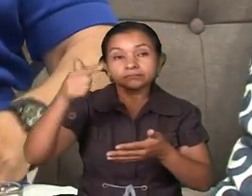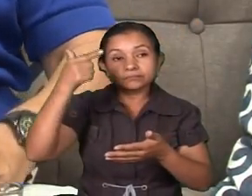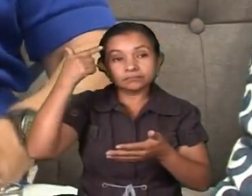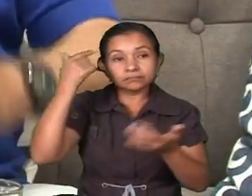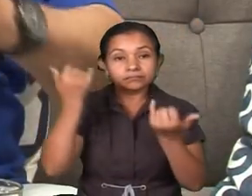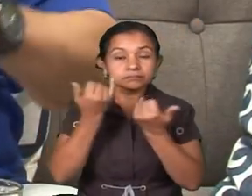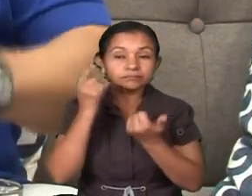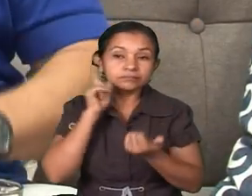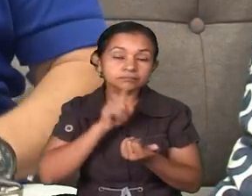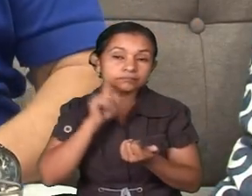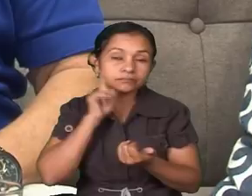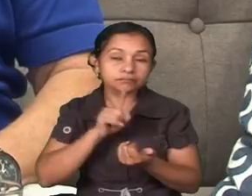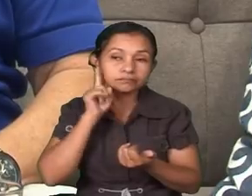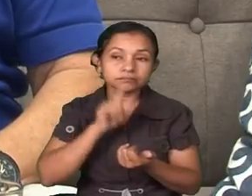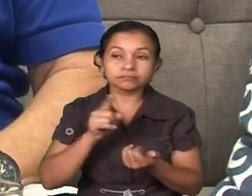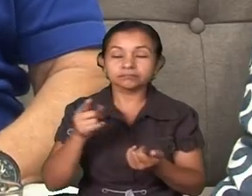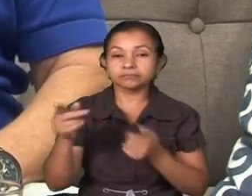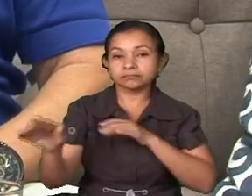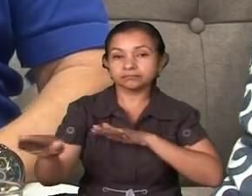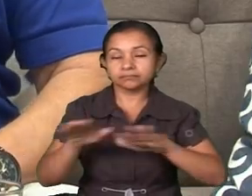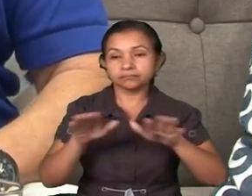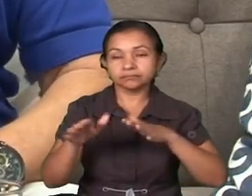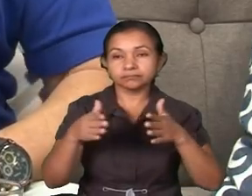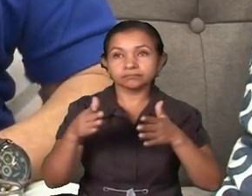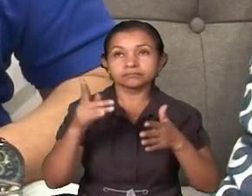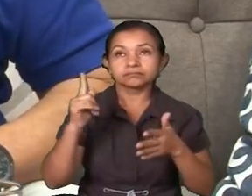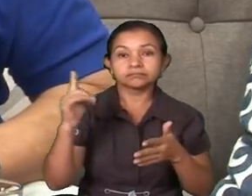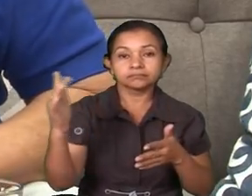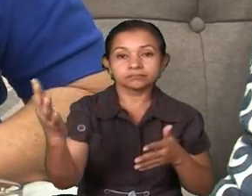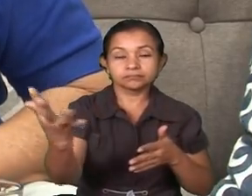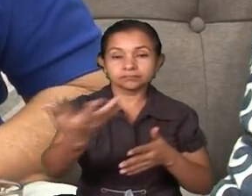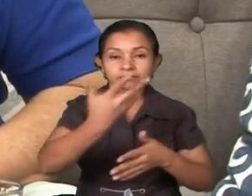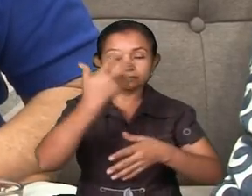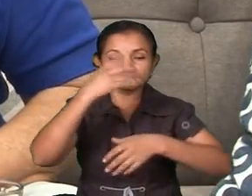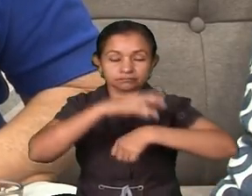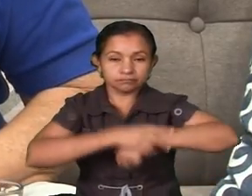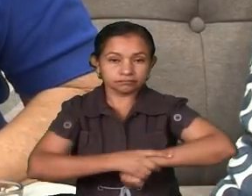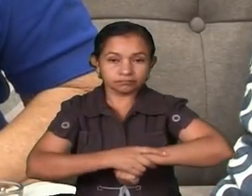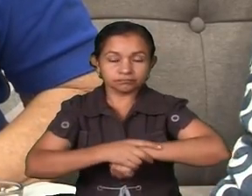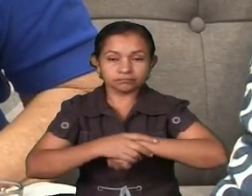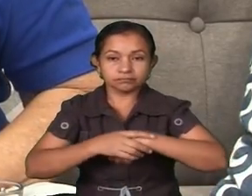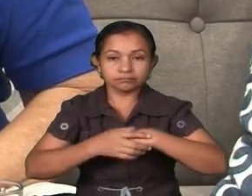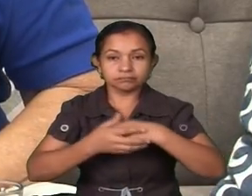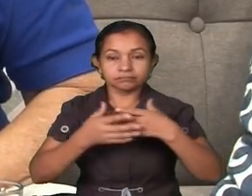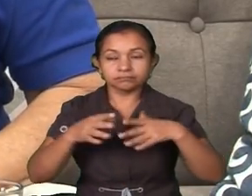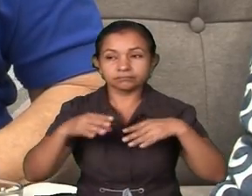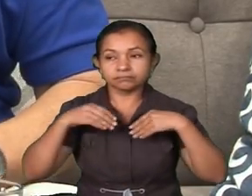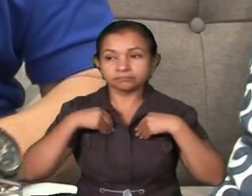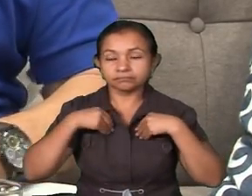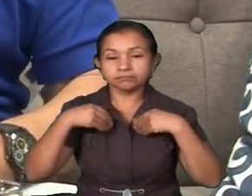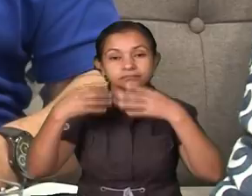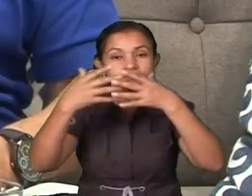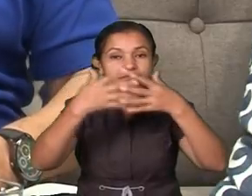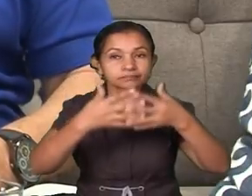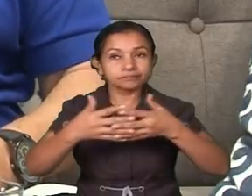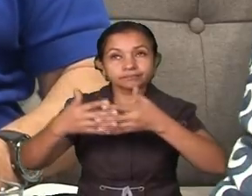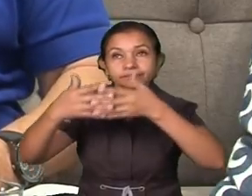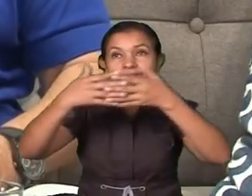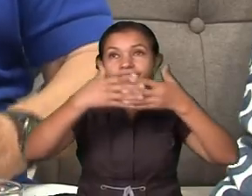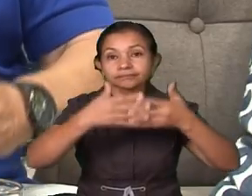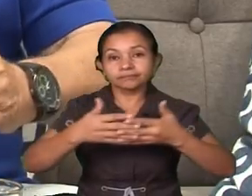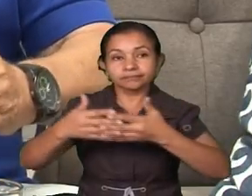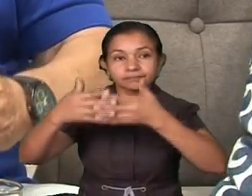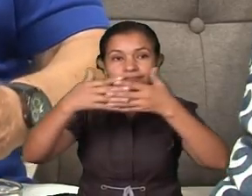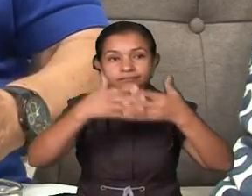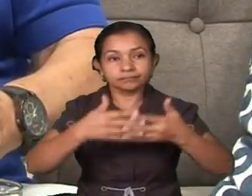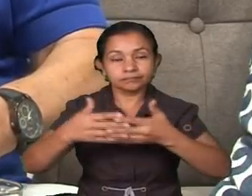de mentirosos y que no contaran con él, hasta que le torcieron el brazo a Almagro. En Washington directamente. En Washington directamente.